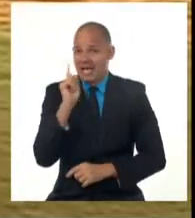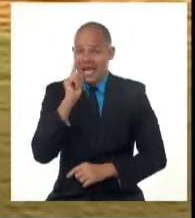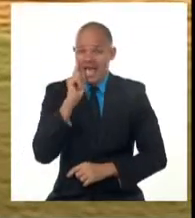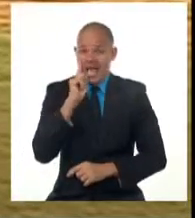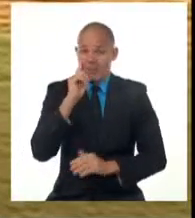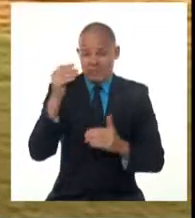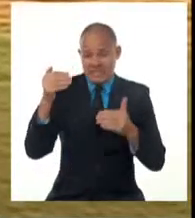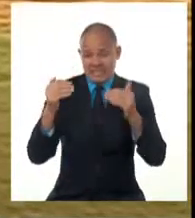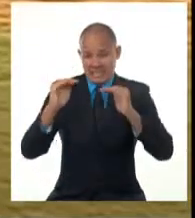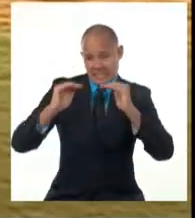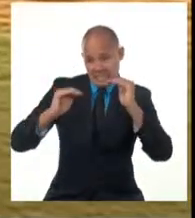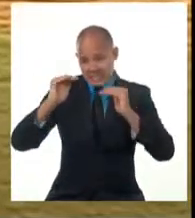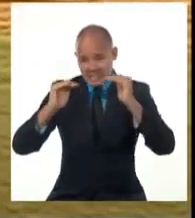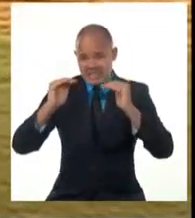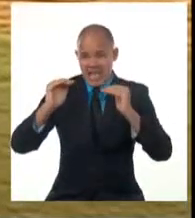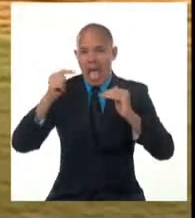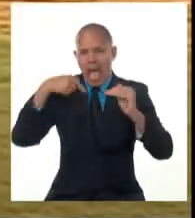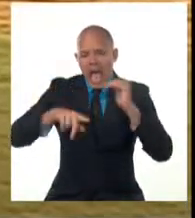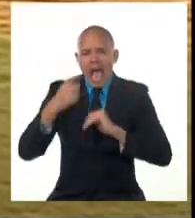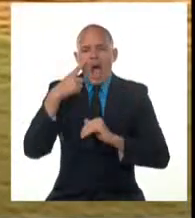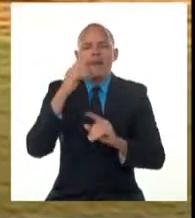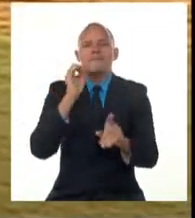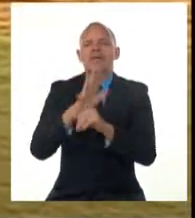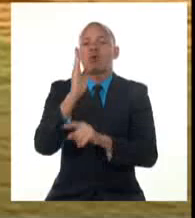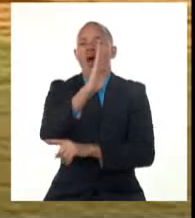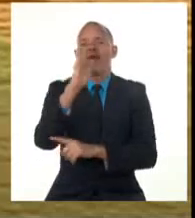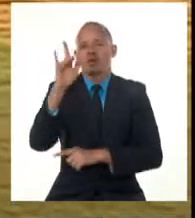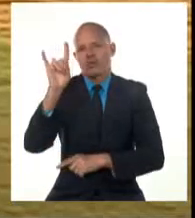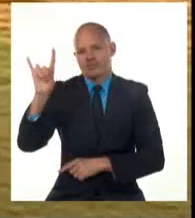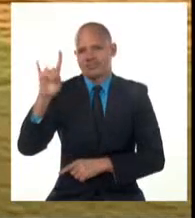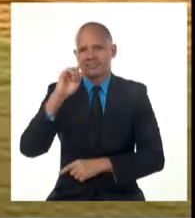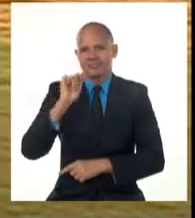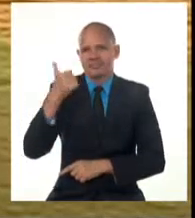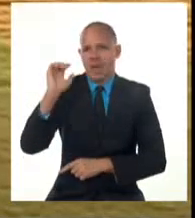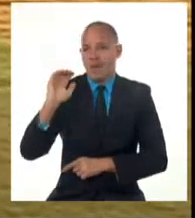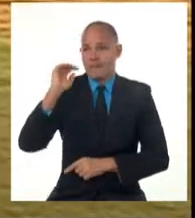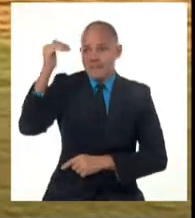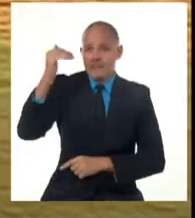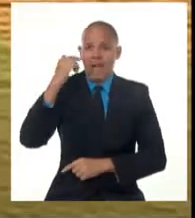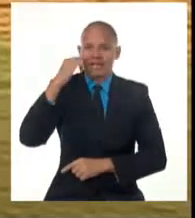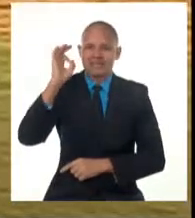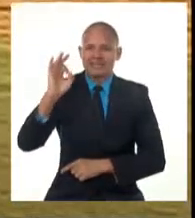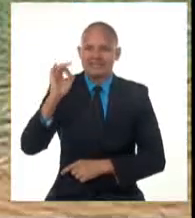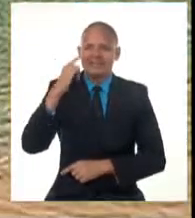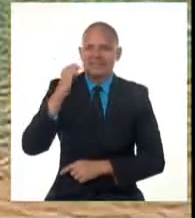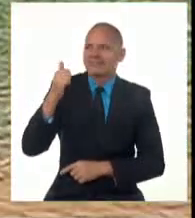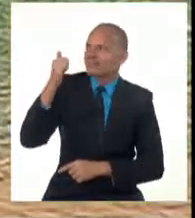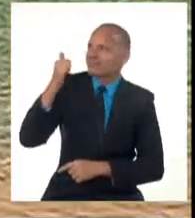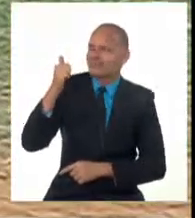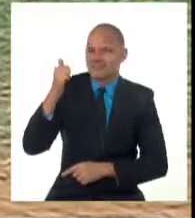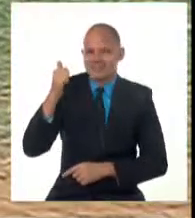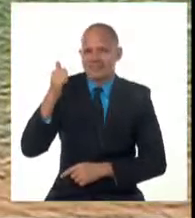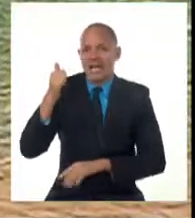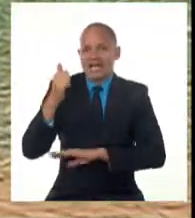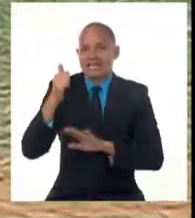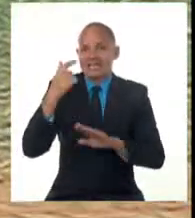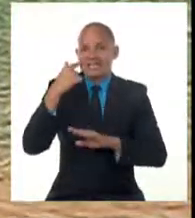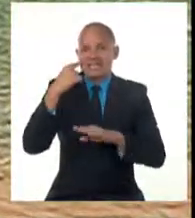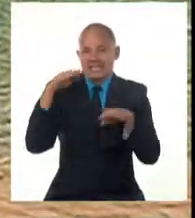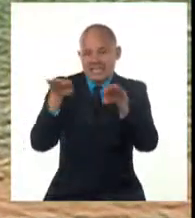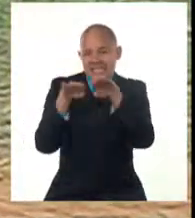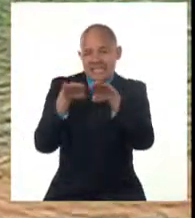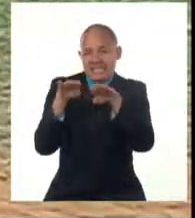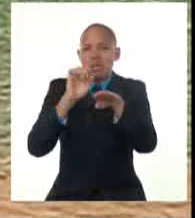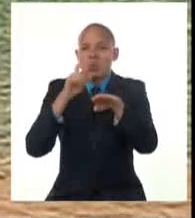hecho, se está jugando el principio del noveno inning, como ven en la parte superior izquierda de sus pantallas. El choque está igualado a